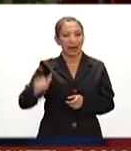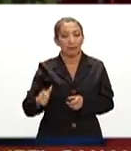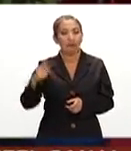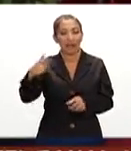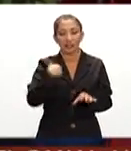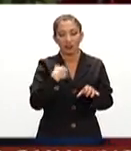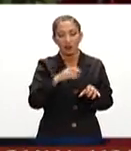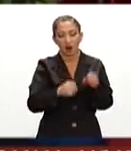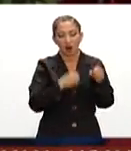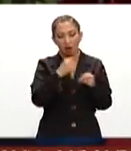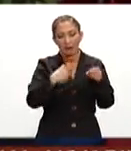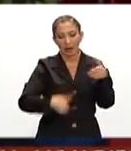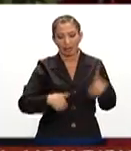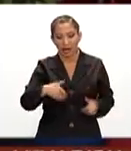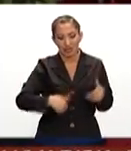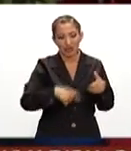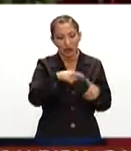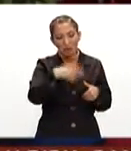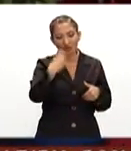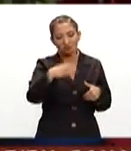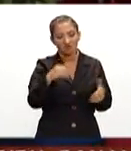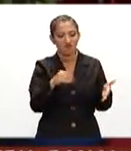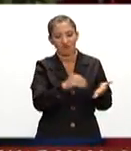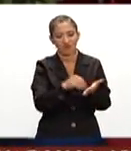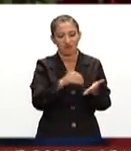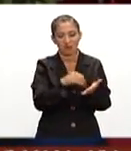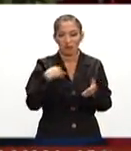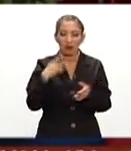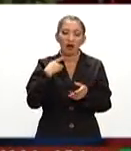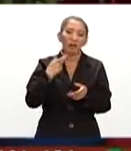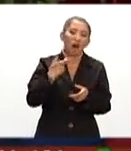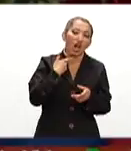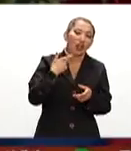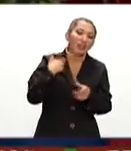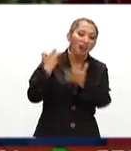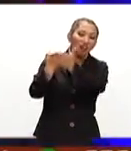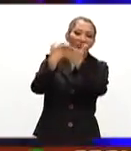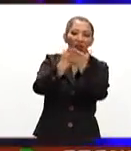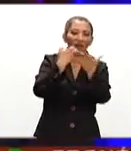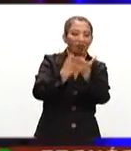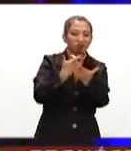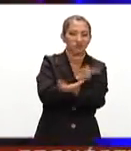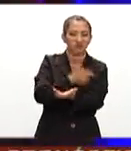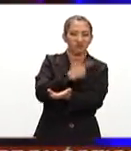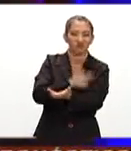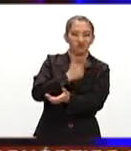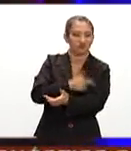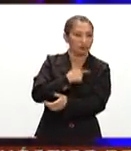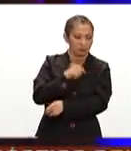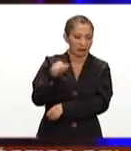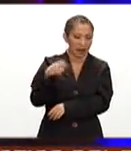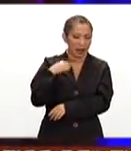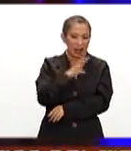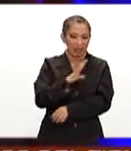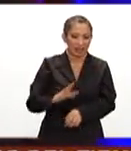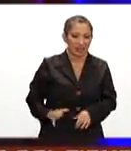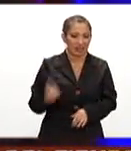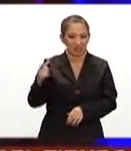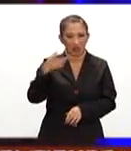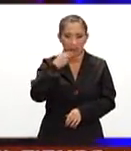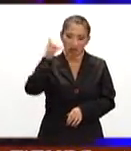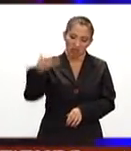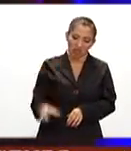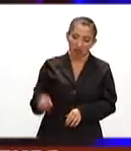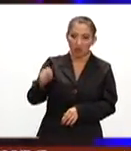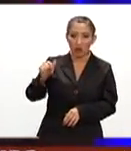de teatro escrita por el propio Moore, conocido por su activismo político opositor, por supuesto, al candidato